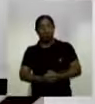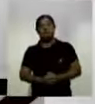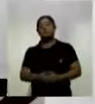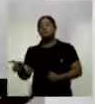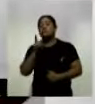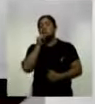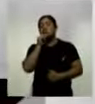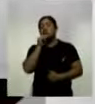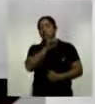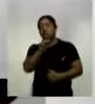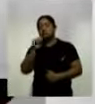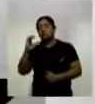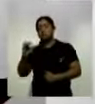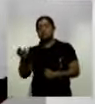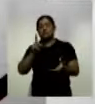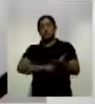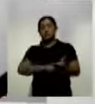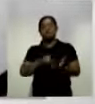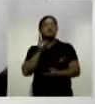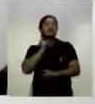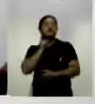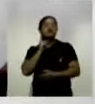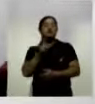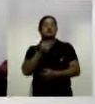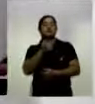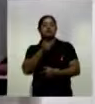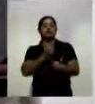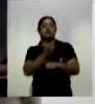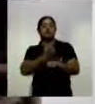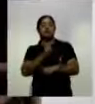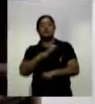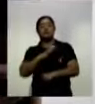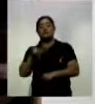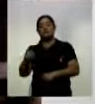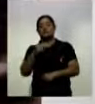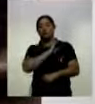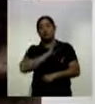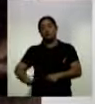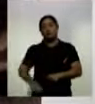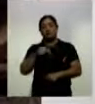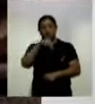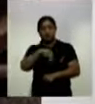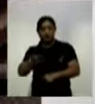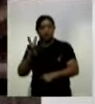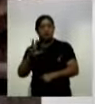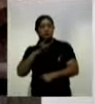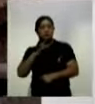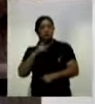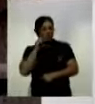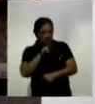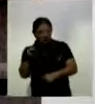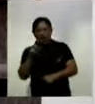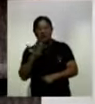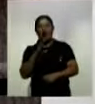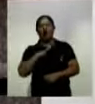de Investigación adscritos a la Procuraduría General de Justicia del Estado permitieron localizar en el municipio de Nativitas un vehículo con huellas de desvalijamiento, el